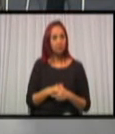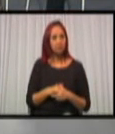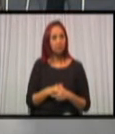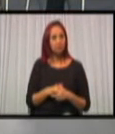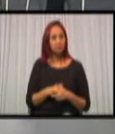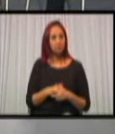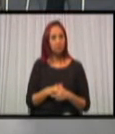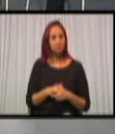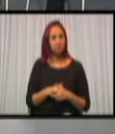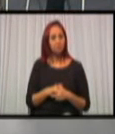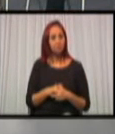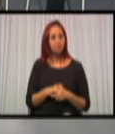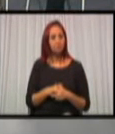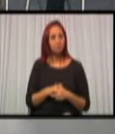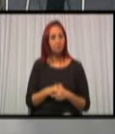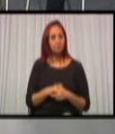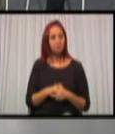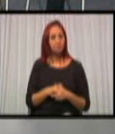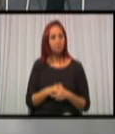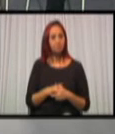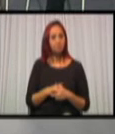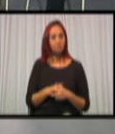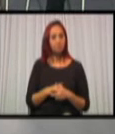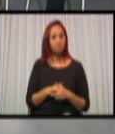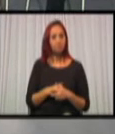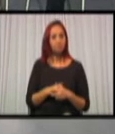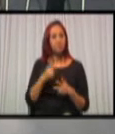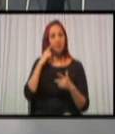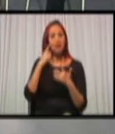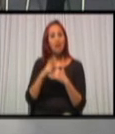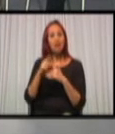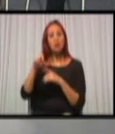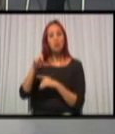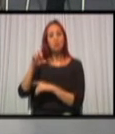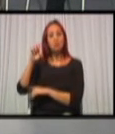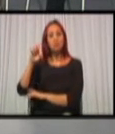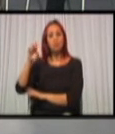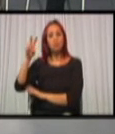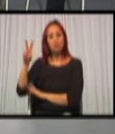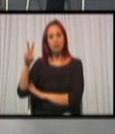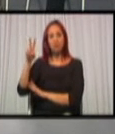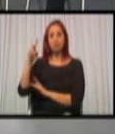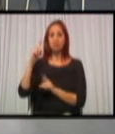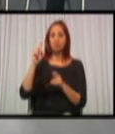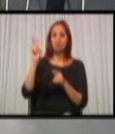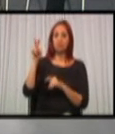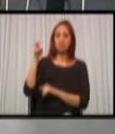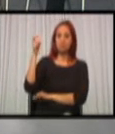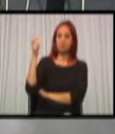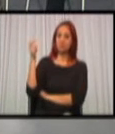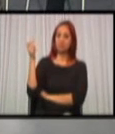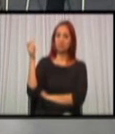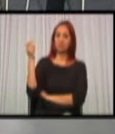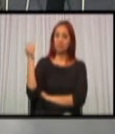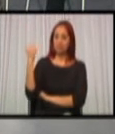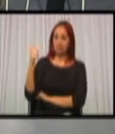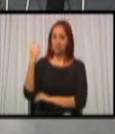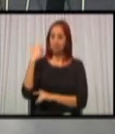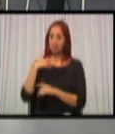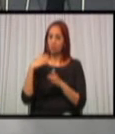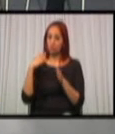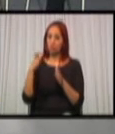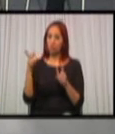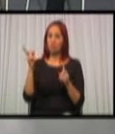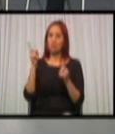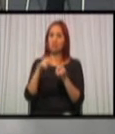labor. favor, igualmente quiero felicitar en paz descanse a Luis Eduardo Vargas que nos dejó en el 2010 una ruta a